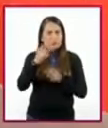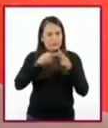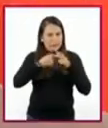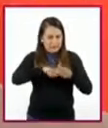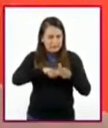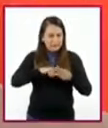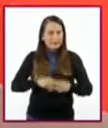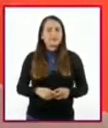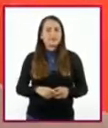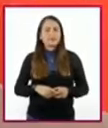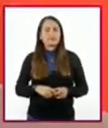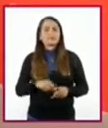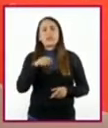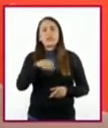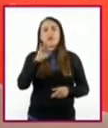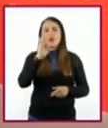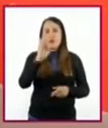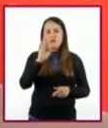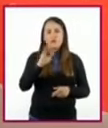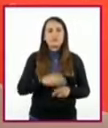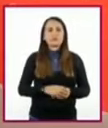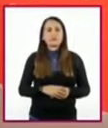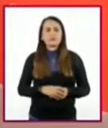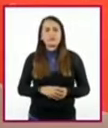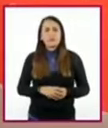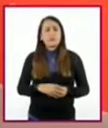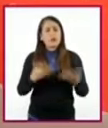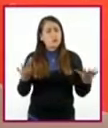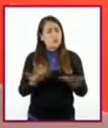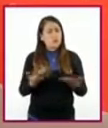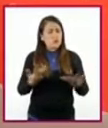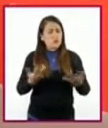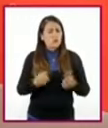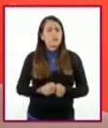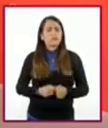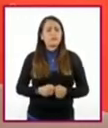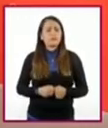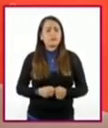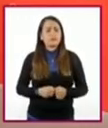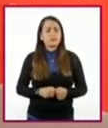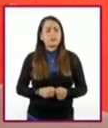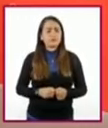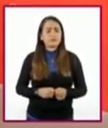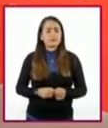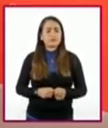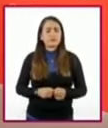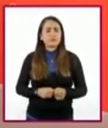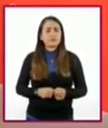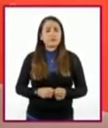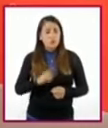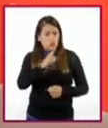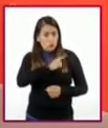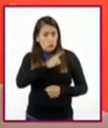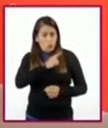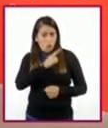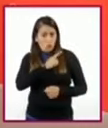El fósforo es un elemento muy reactivo, por lo que raramente se encuentra solo.